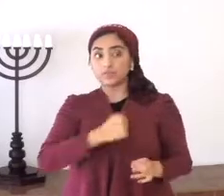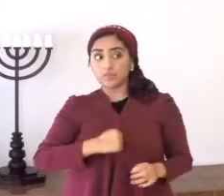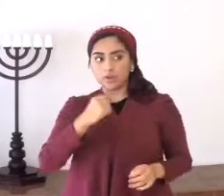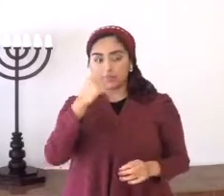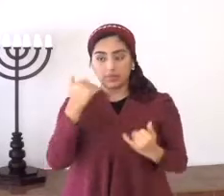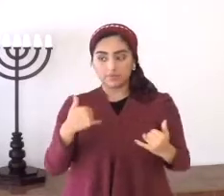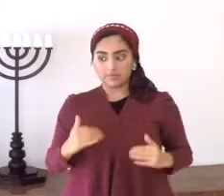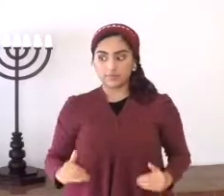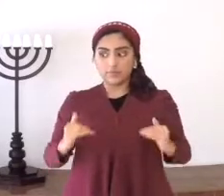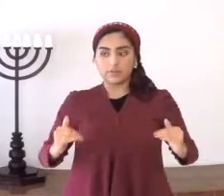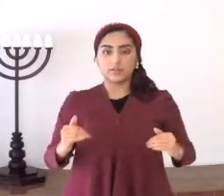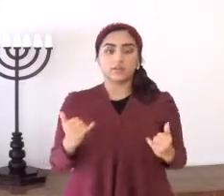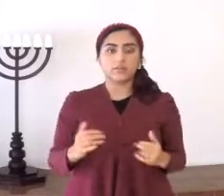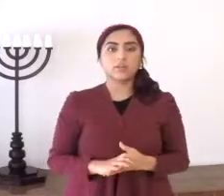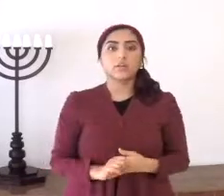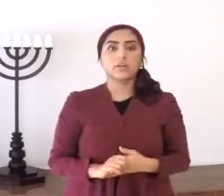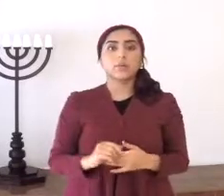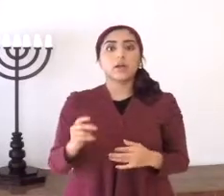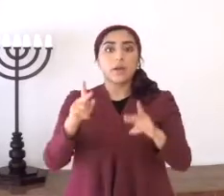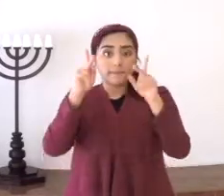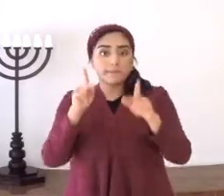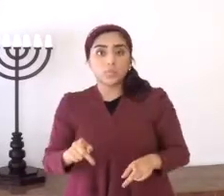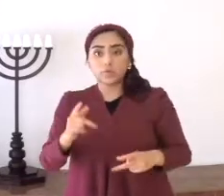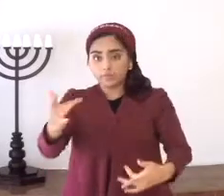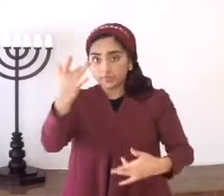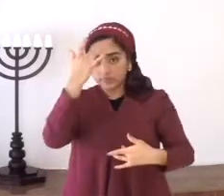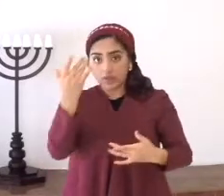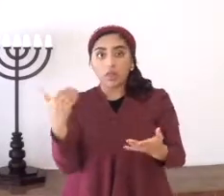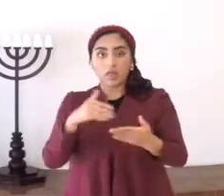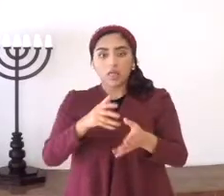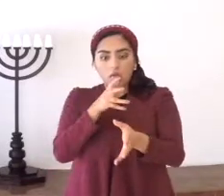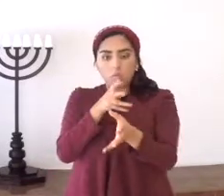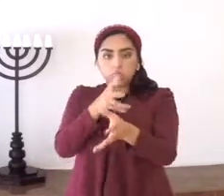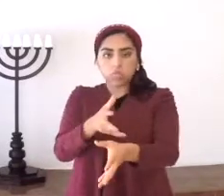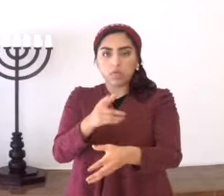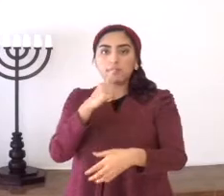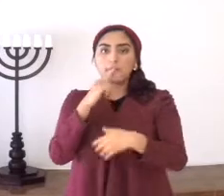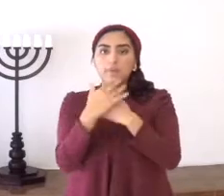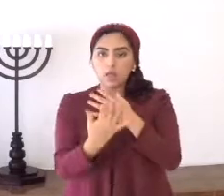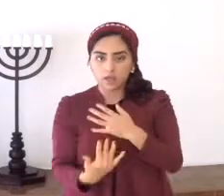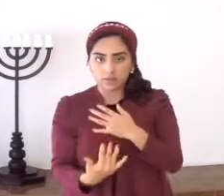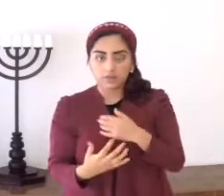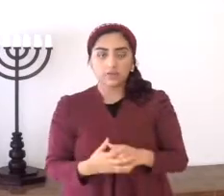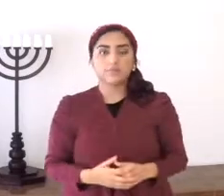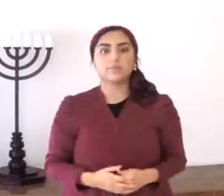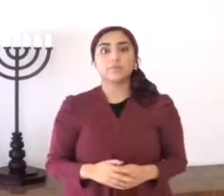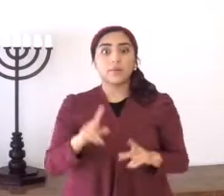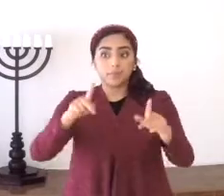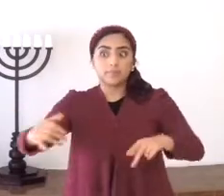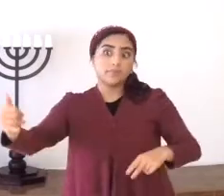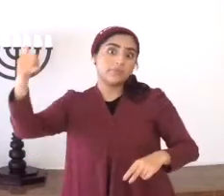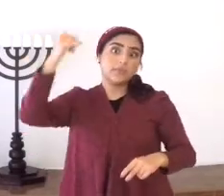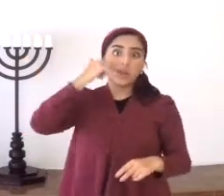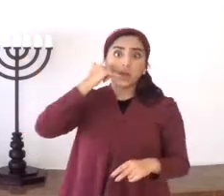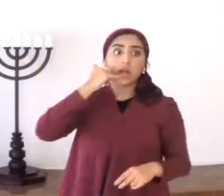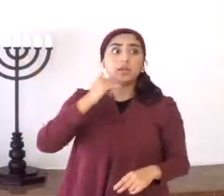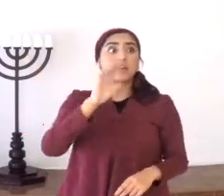Te voy a poner un ejemplo práctico, y perdón que estoy aquí en el altar. Un enfermo empieza a vomitar